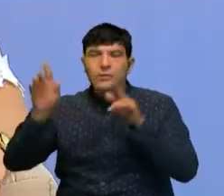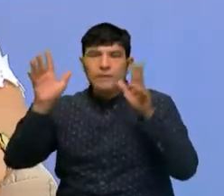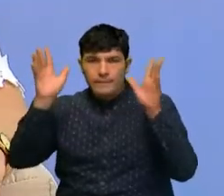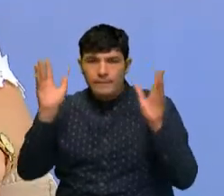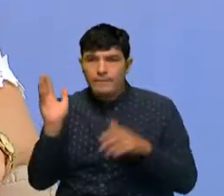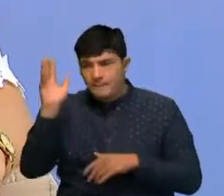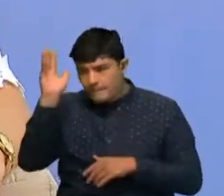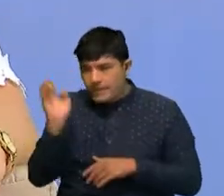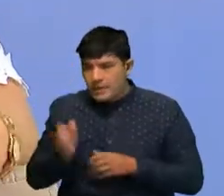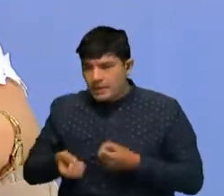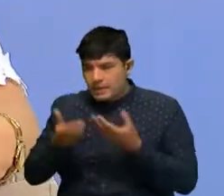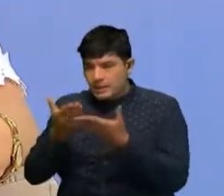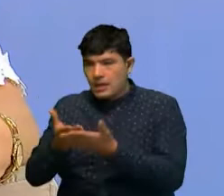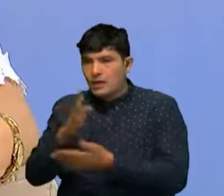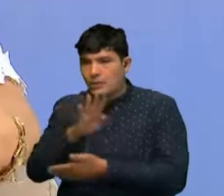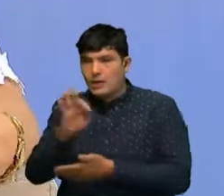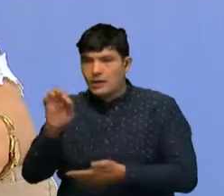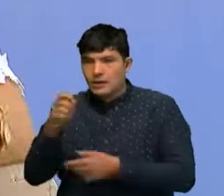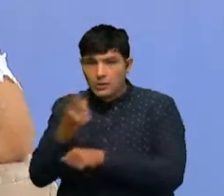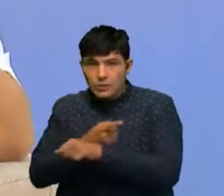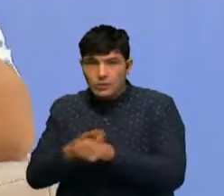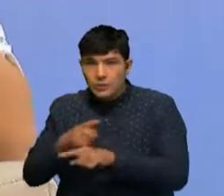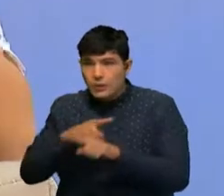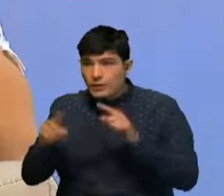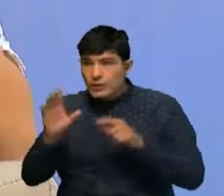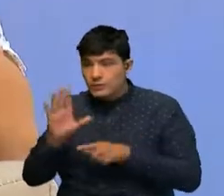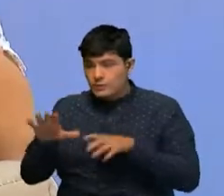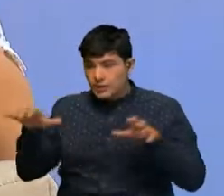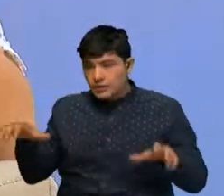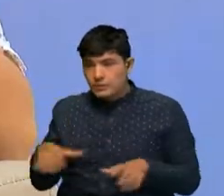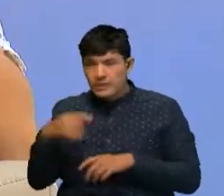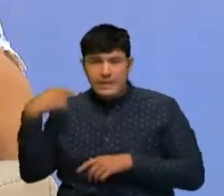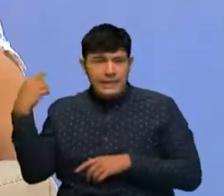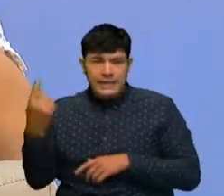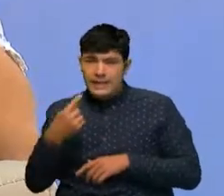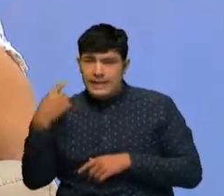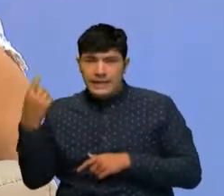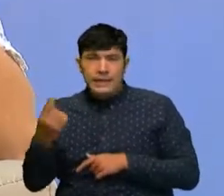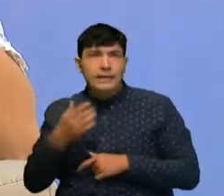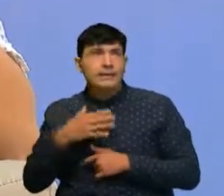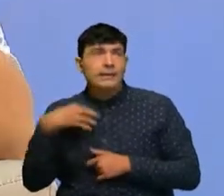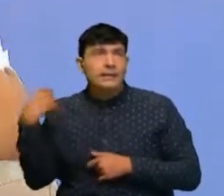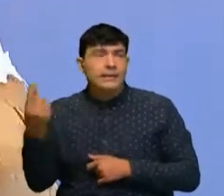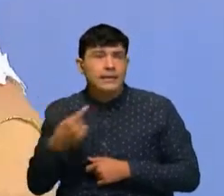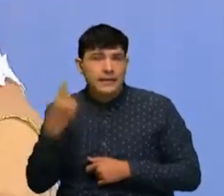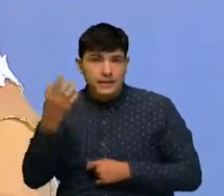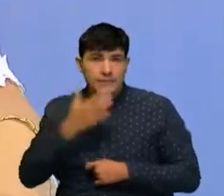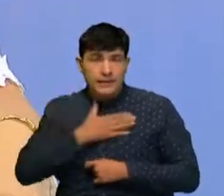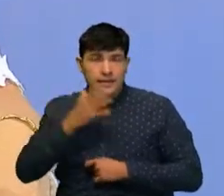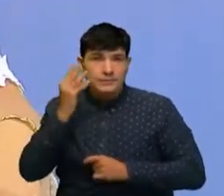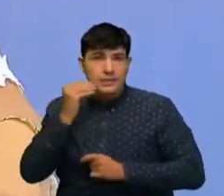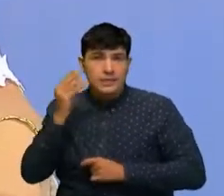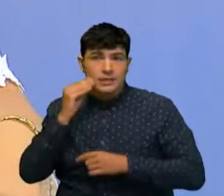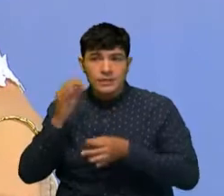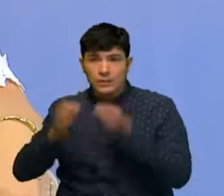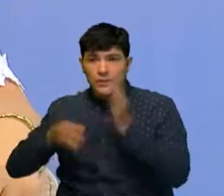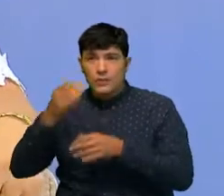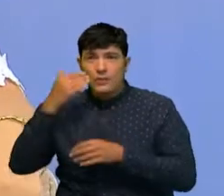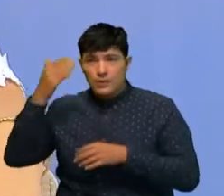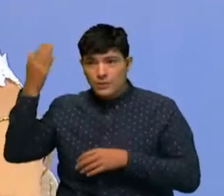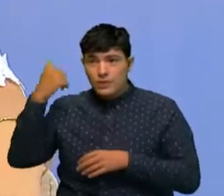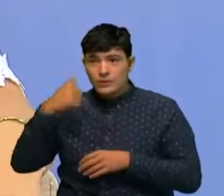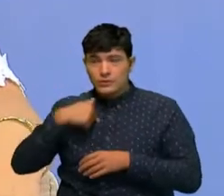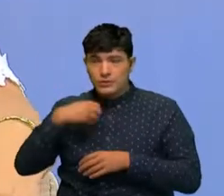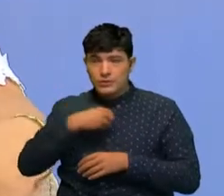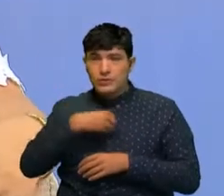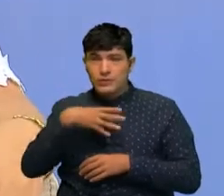término de 48 horas, pero la acción, y generalmente mi experiencia judicial, cuando yo tuve la oportunidad de trabajar